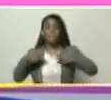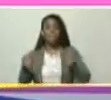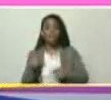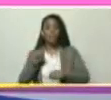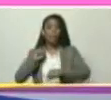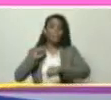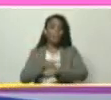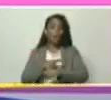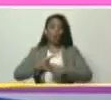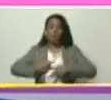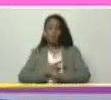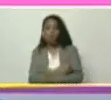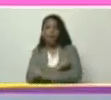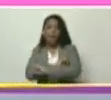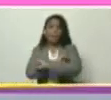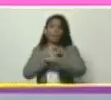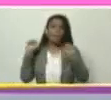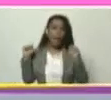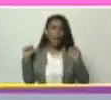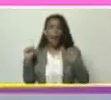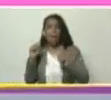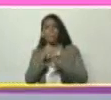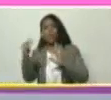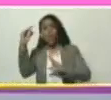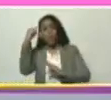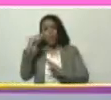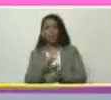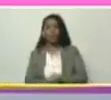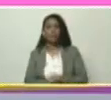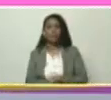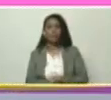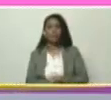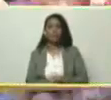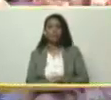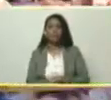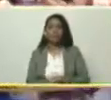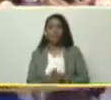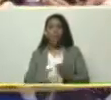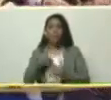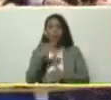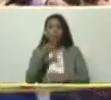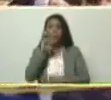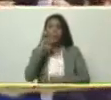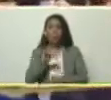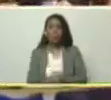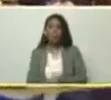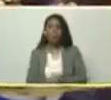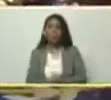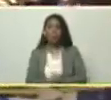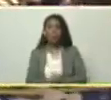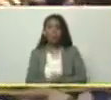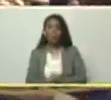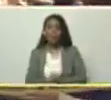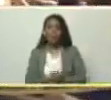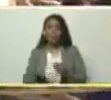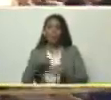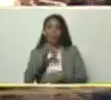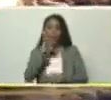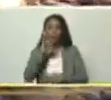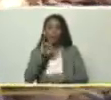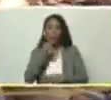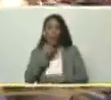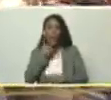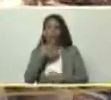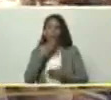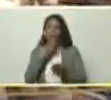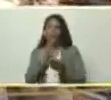Los nervios, en la mañana, al mediodía... Y luego viene la noticia. Y luego viene la noticia bonita. Bueno, muchas